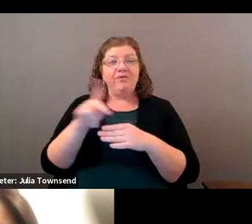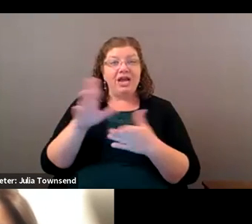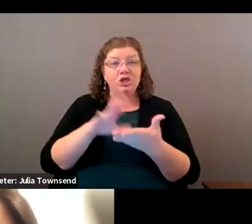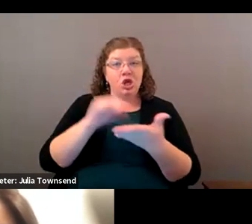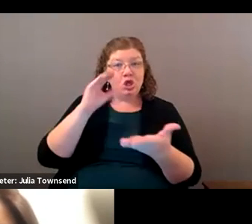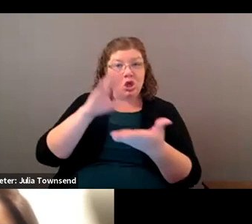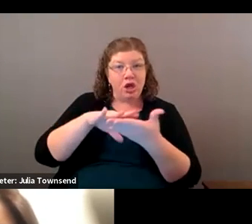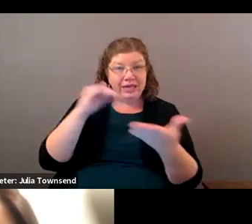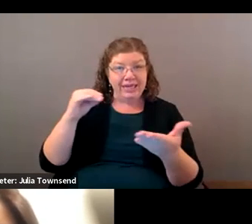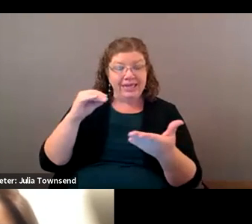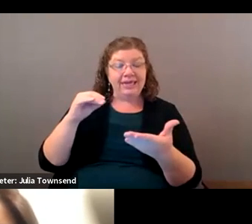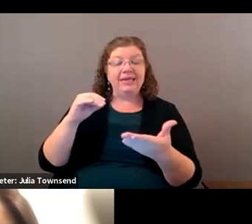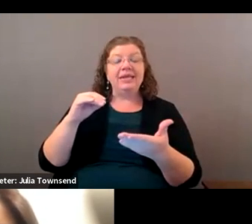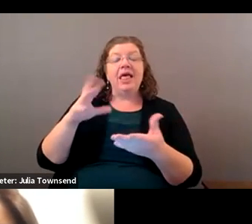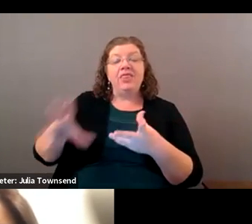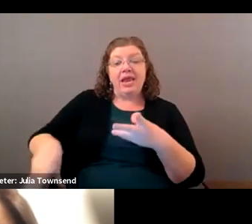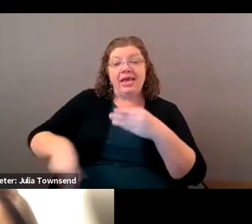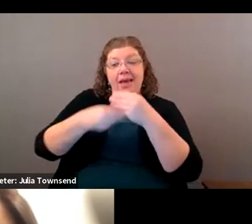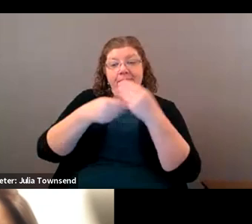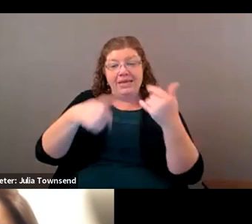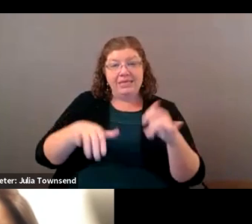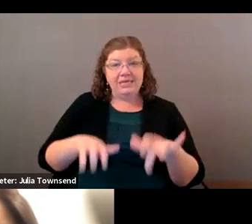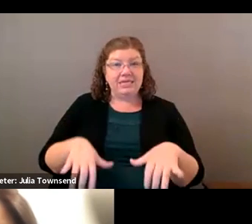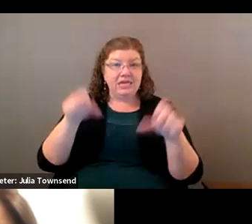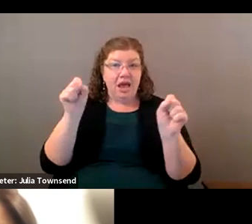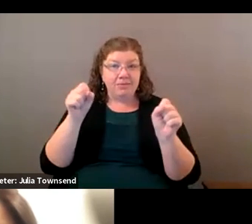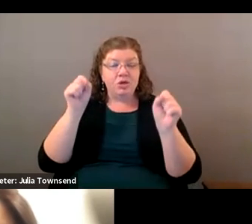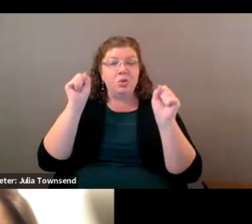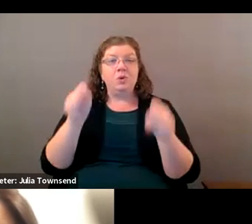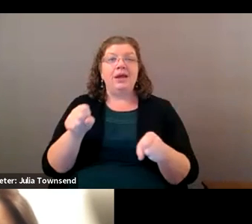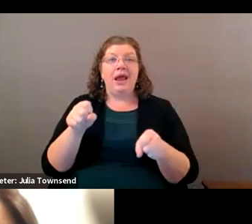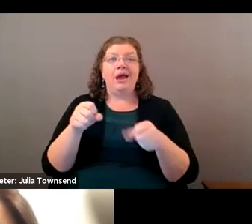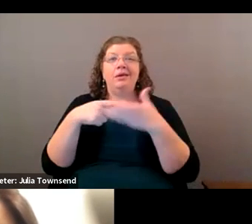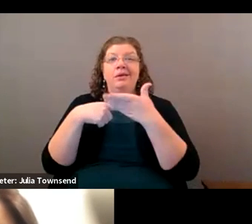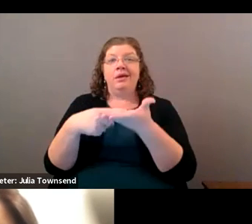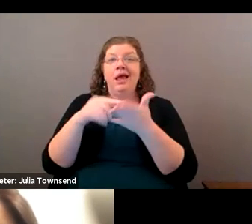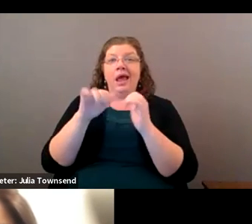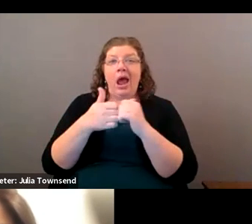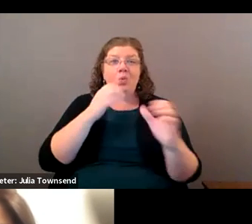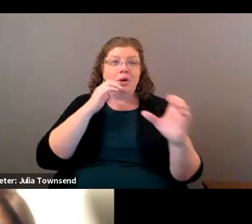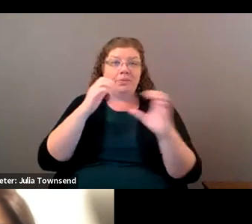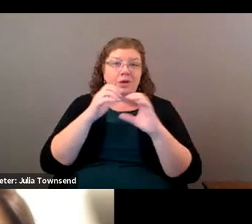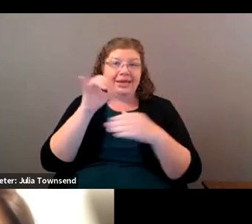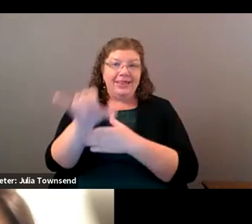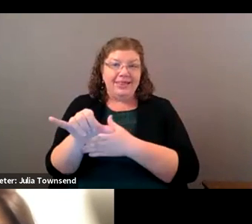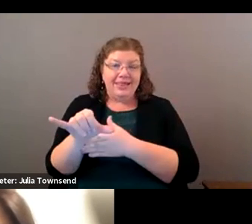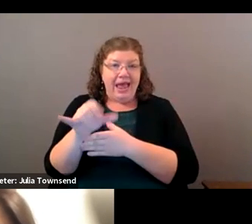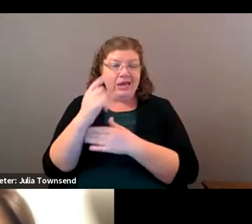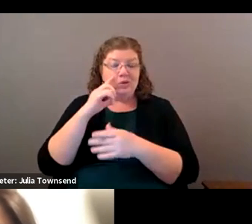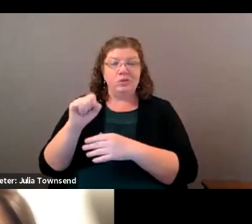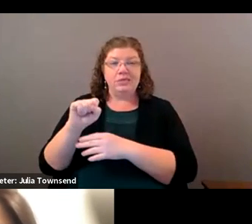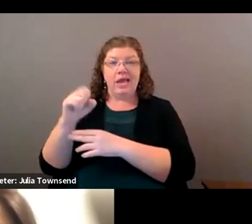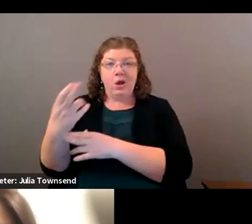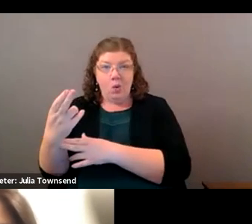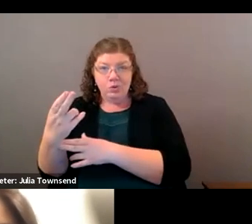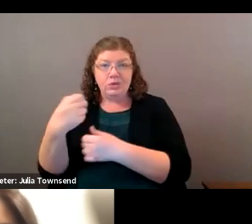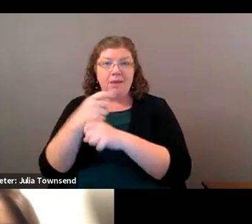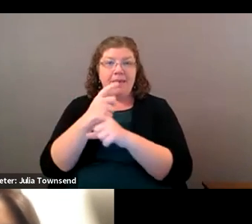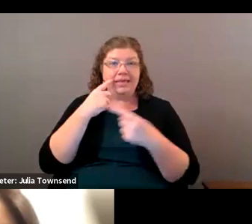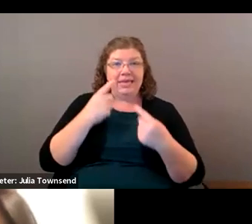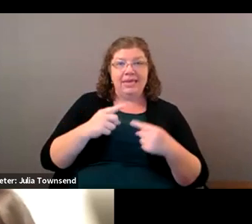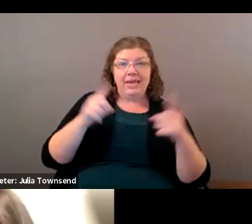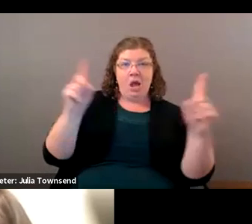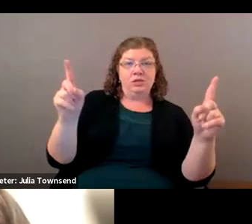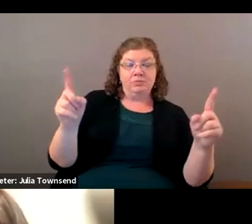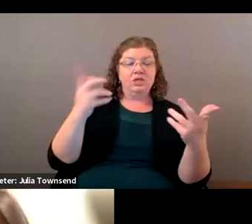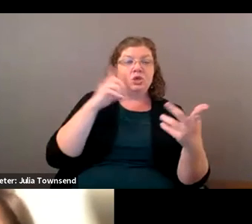acompaña a la adopción de este programa. Y podemos hablar también acerca de cómo vamos a comunicarnos con las partes interesadas y hacer los avisos correspondientes